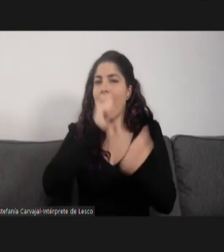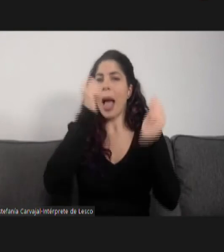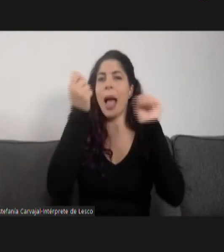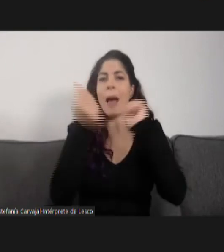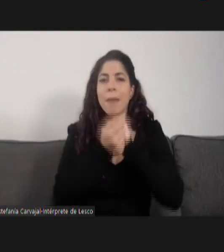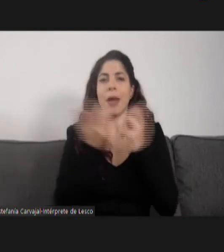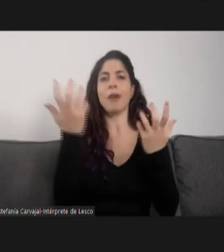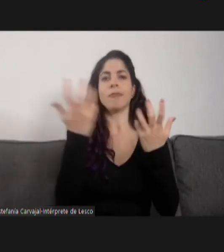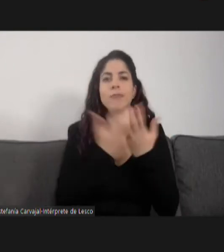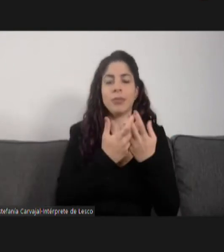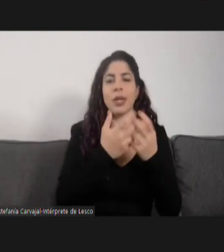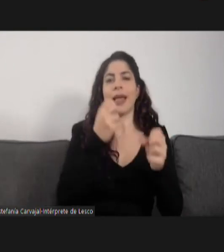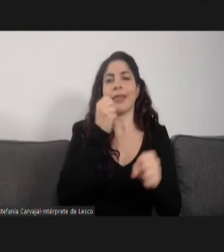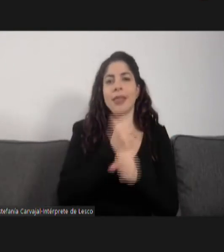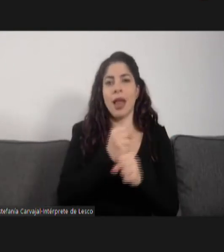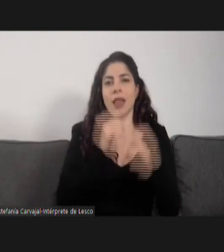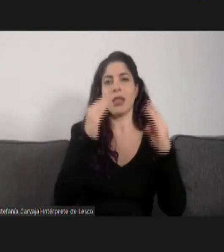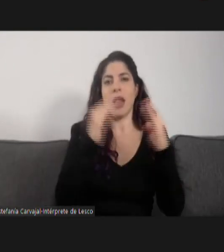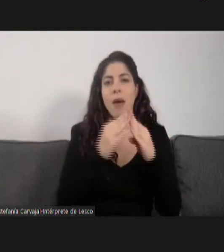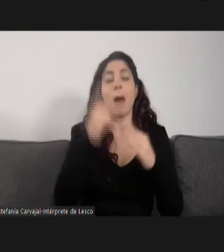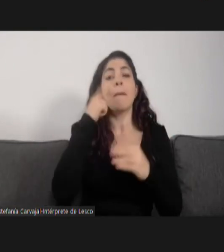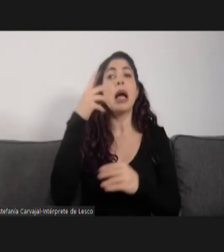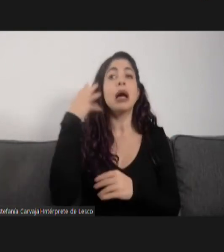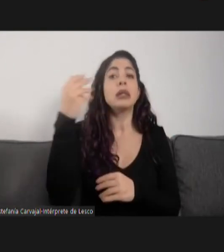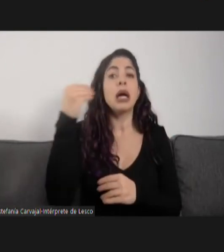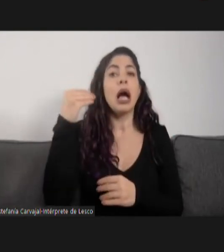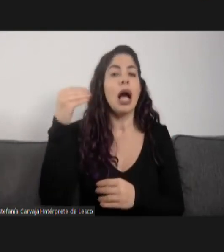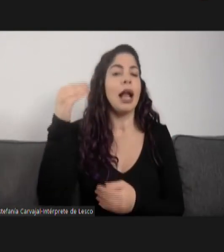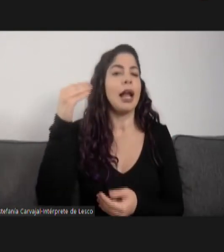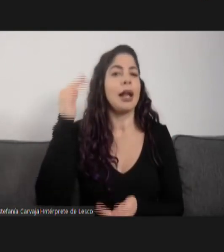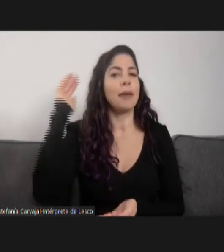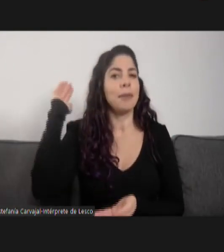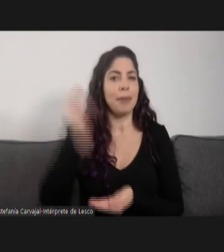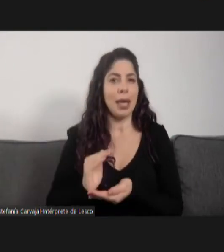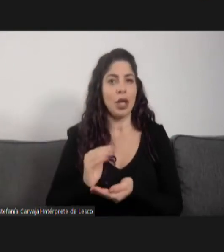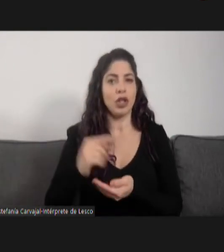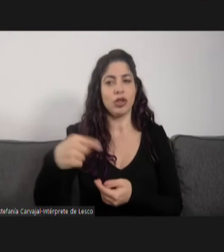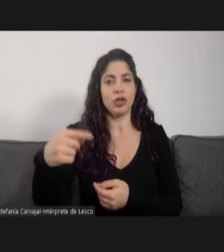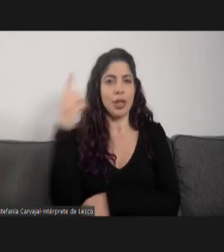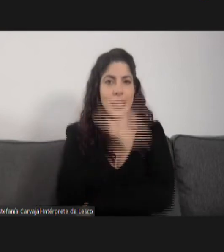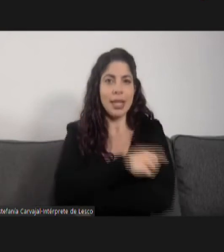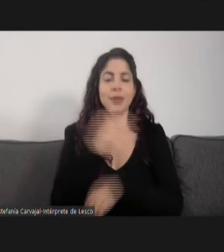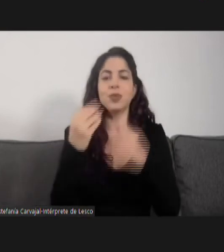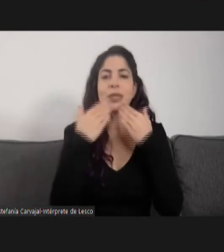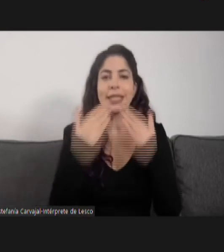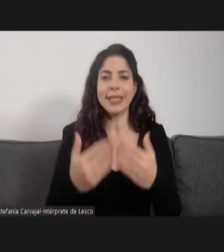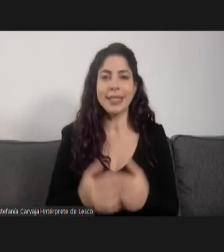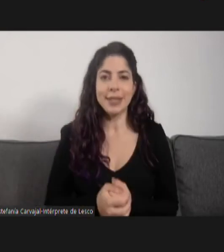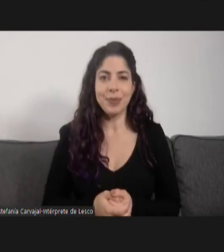condición de teletrabajo para reducir movilidad durante los próximos días. Muchísimas gracias.